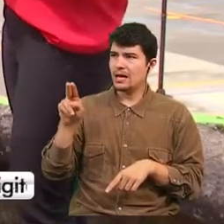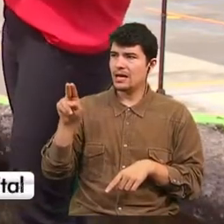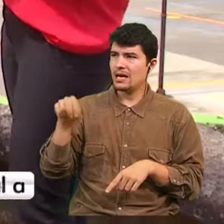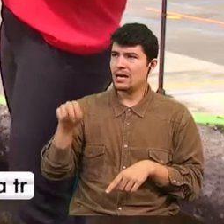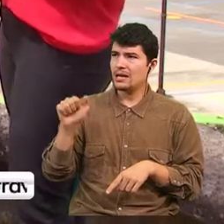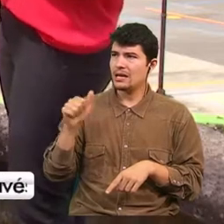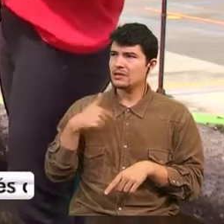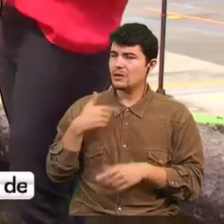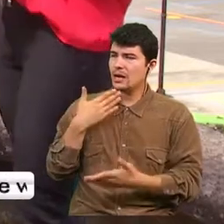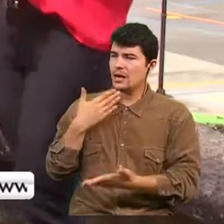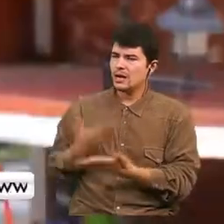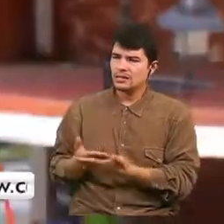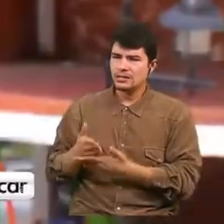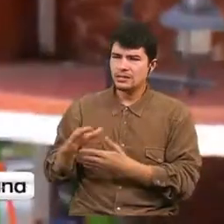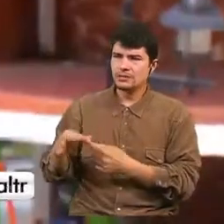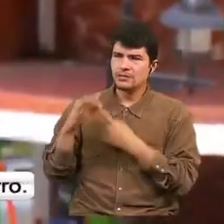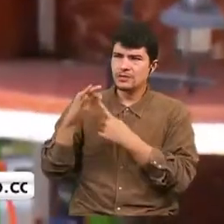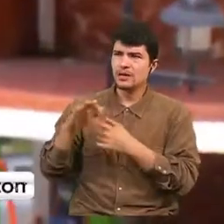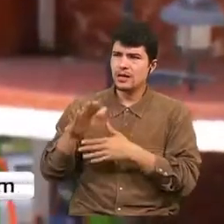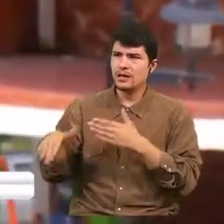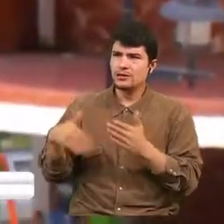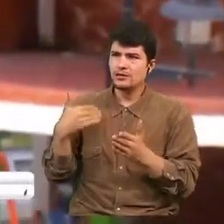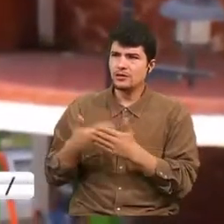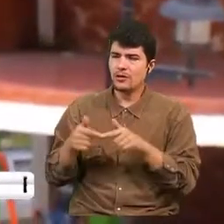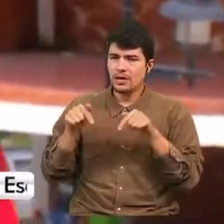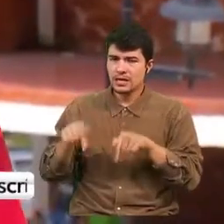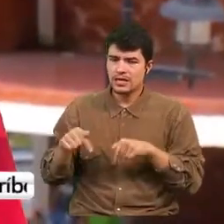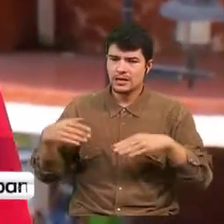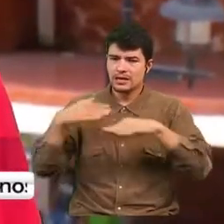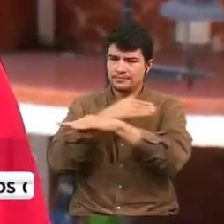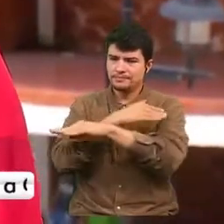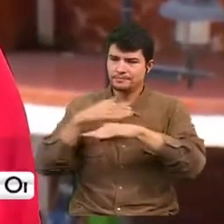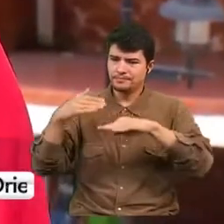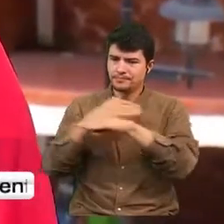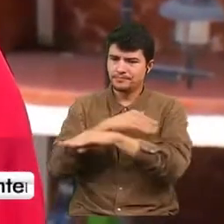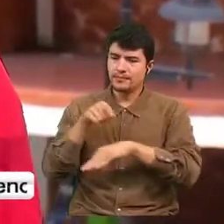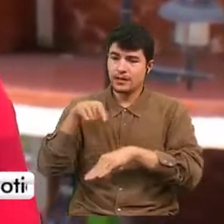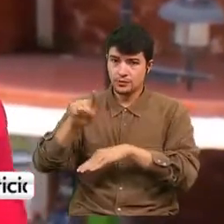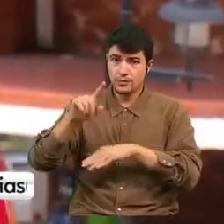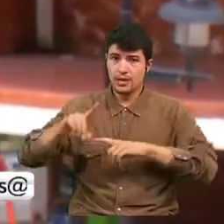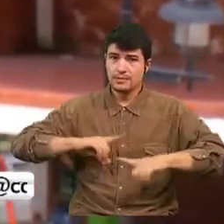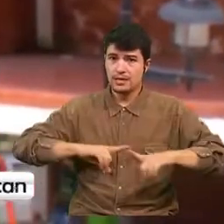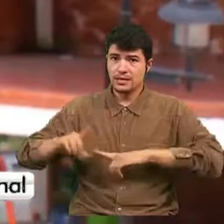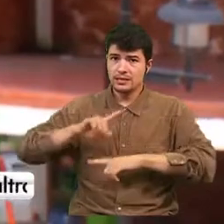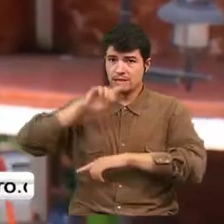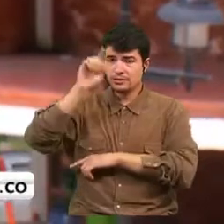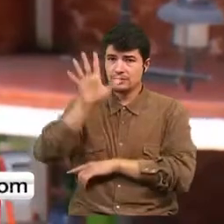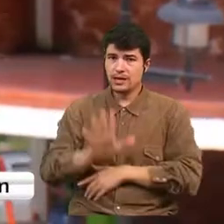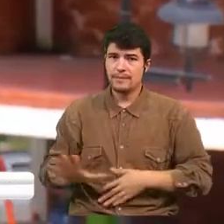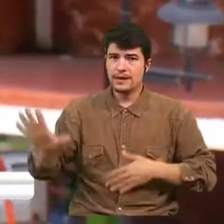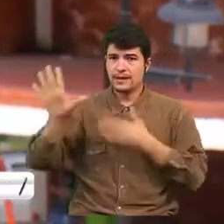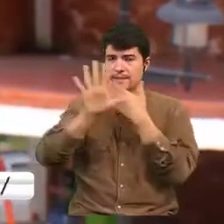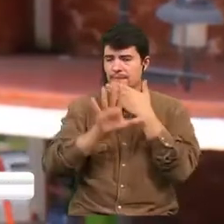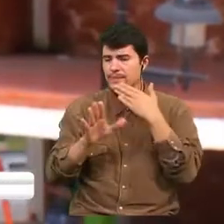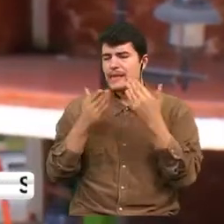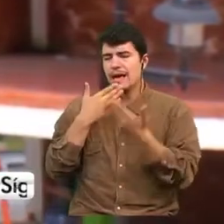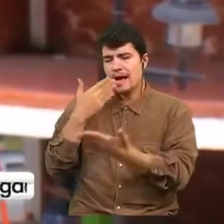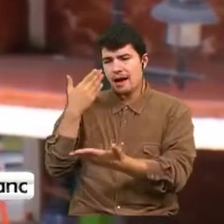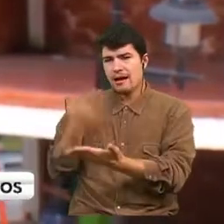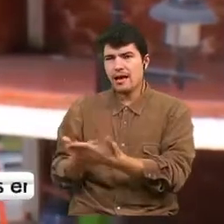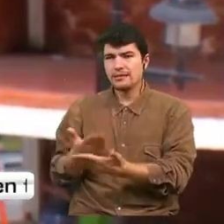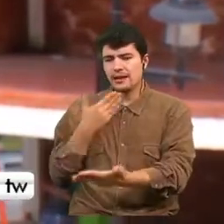especial con todo este esfuerzo en la materia de vías que se ha hecho por parte de esta administración departamental, y agradecerle